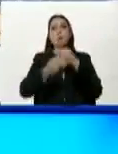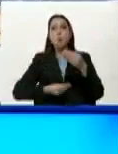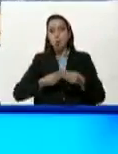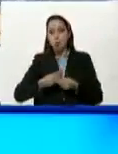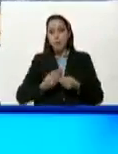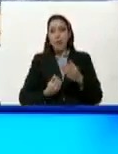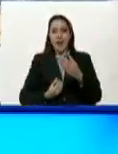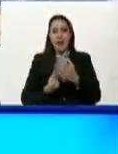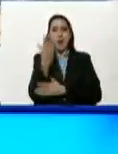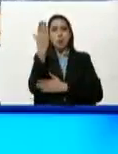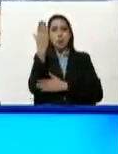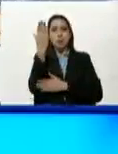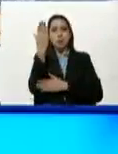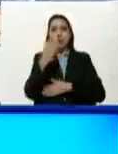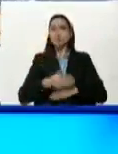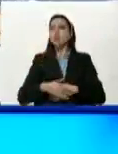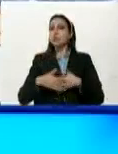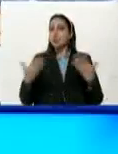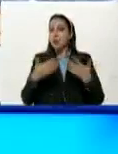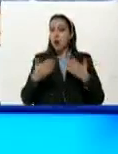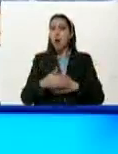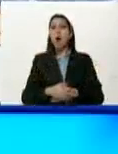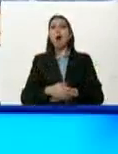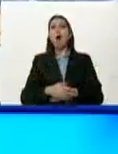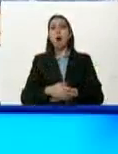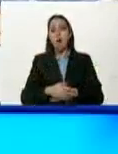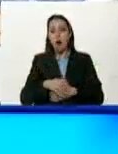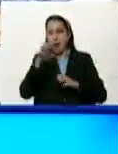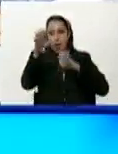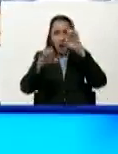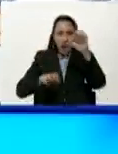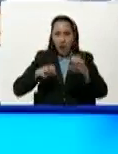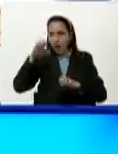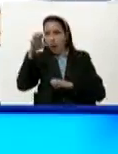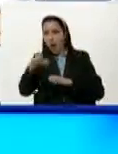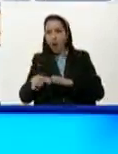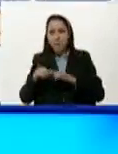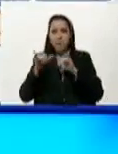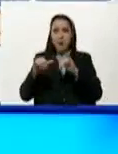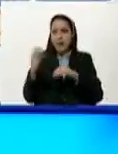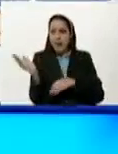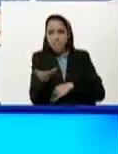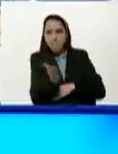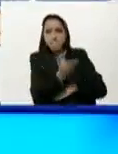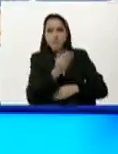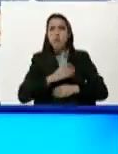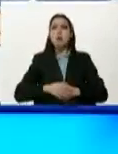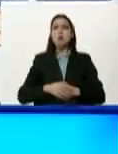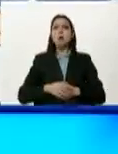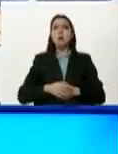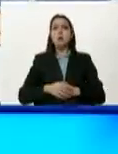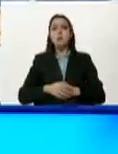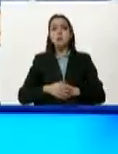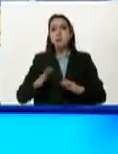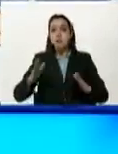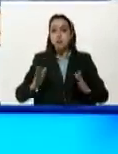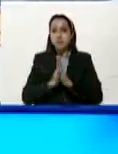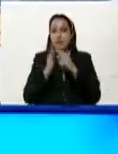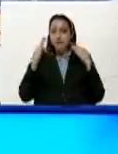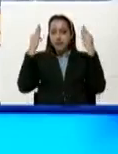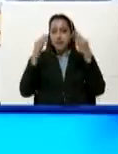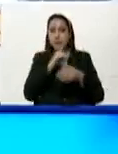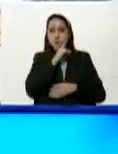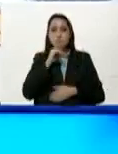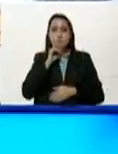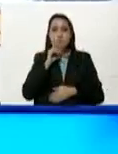la inauguración del matadero industrial san francisco allá está nada más y nada menos que diosdado